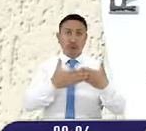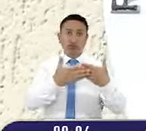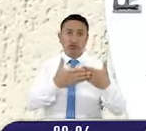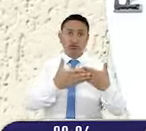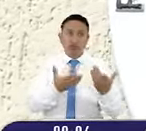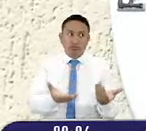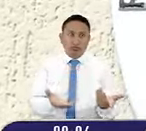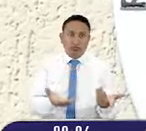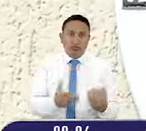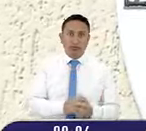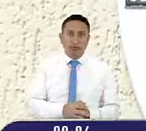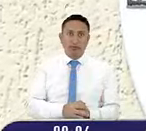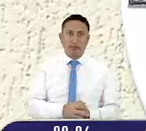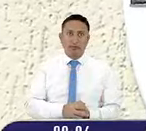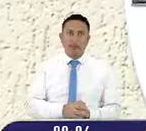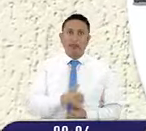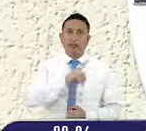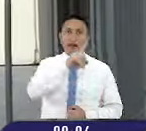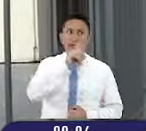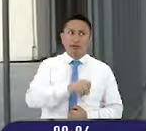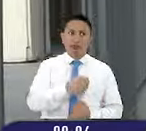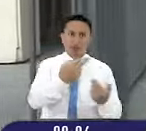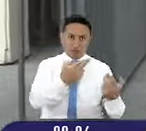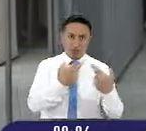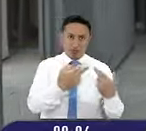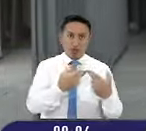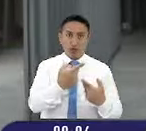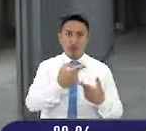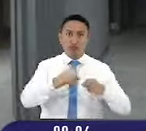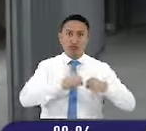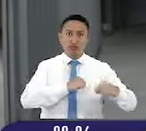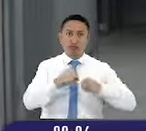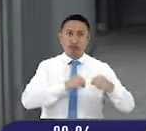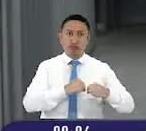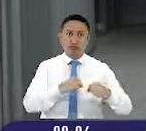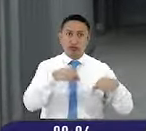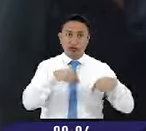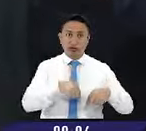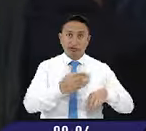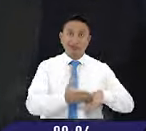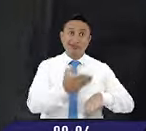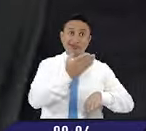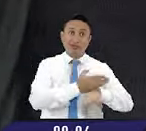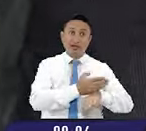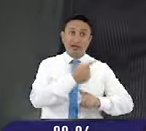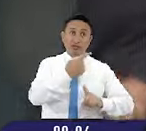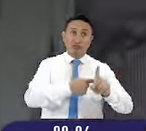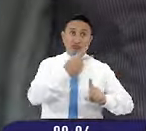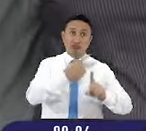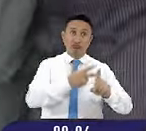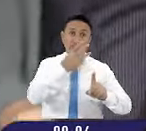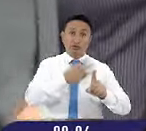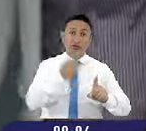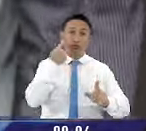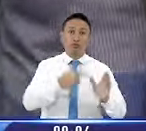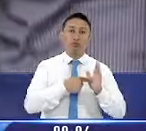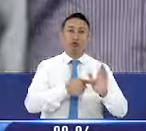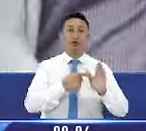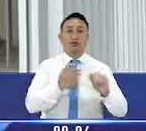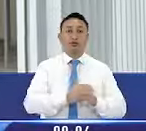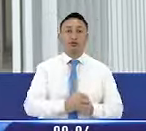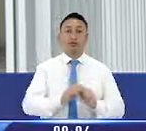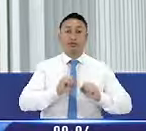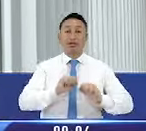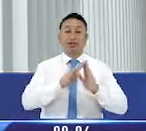consulado. Sin embargo, no obtuvieron mayor respuesta a los trámites que estaban realizando desde hace varios meses, como por ejemplo la obtención